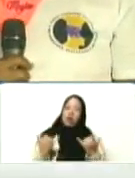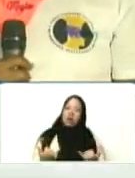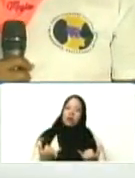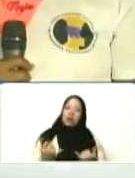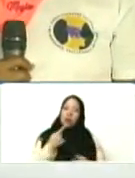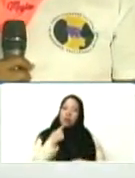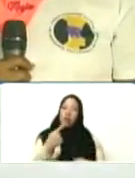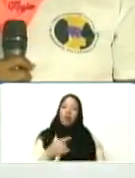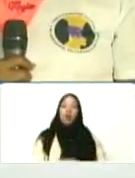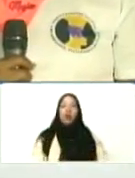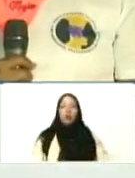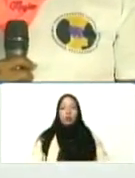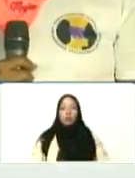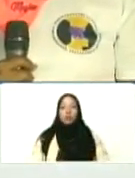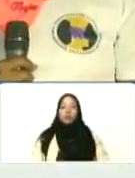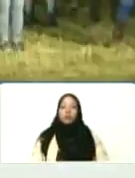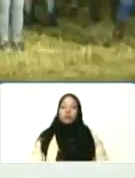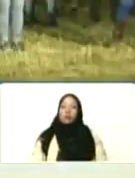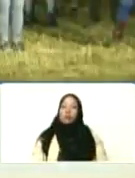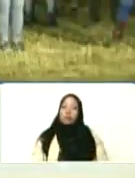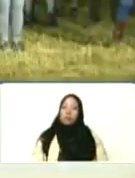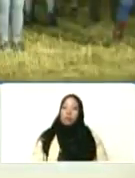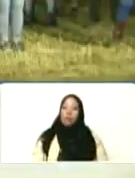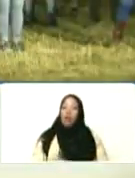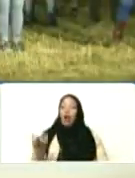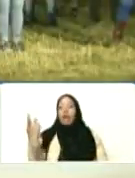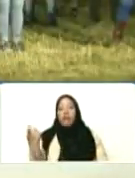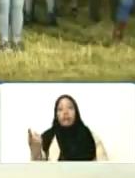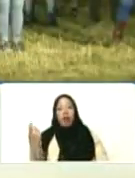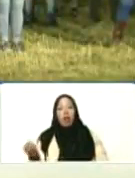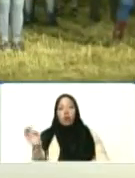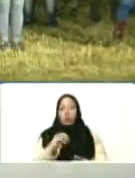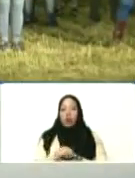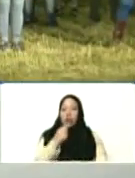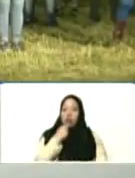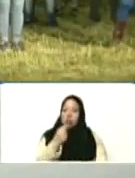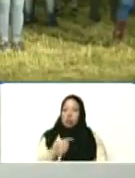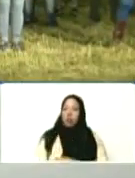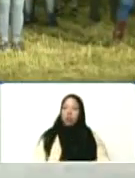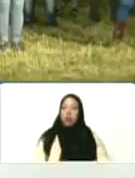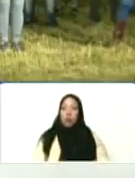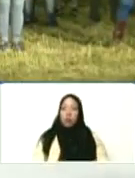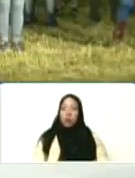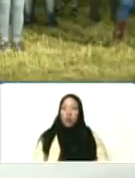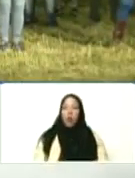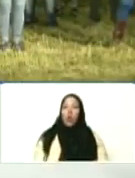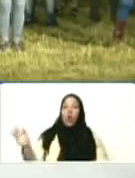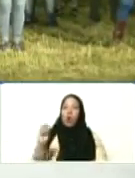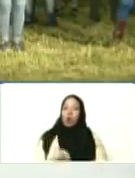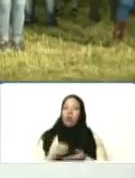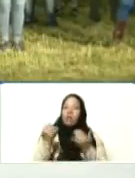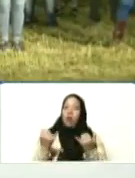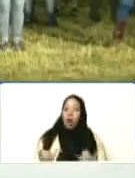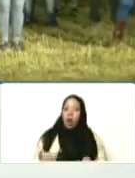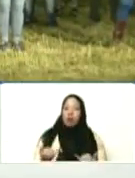dijo. Y cuando haga falta volver a decirlo, lo volveré a decir.